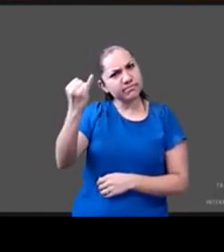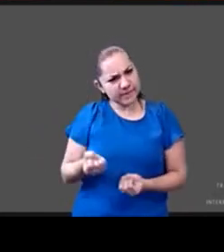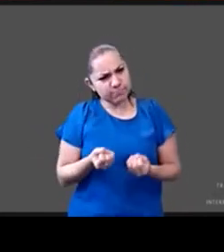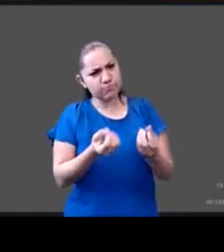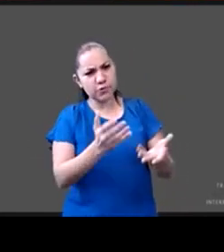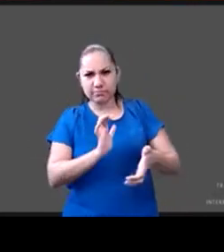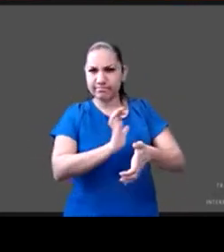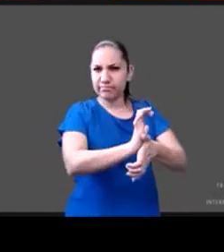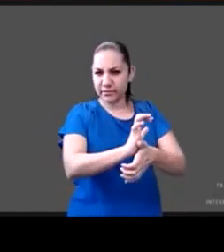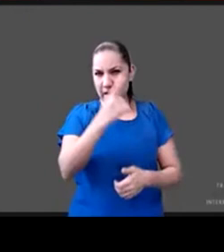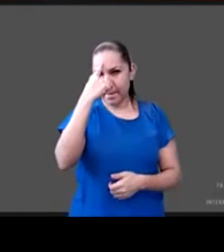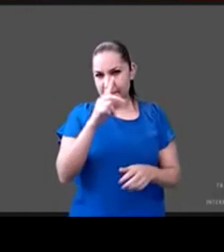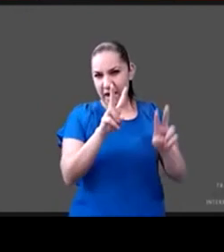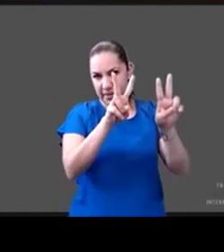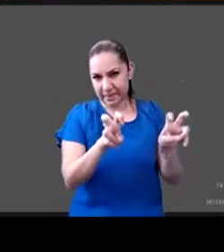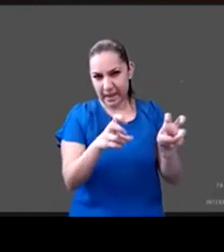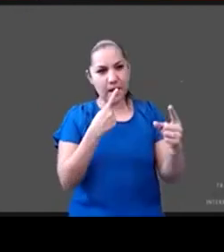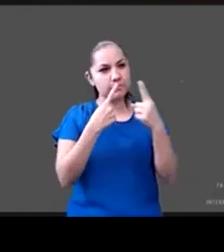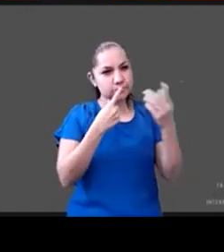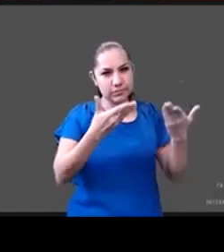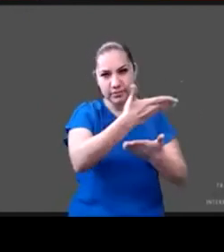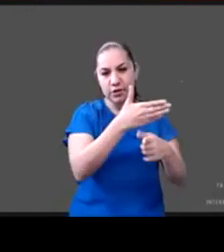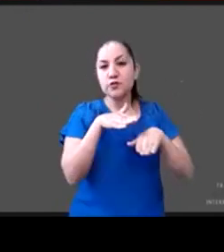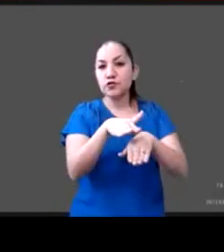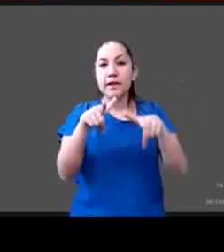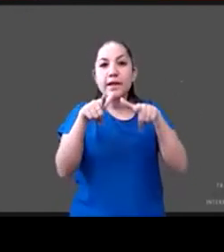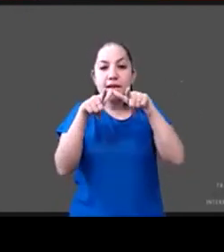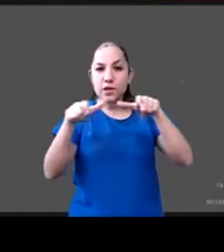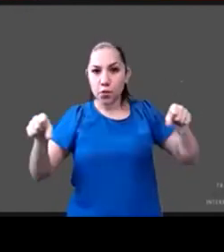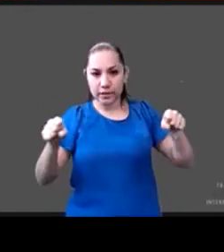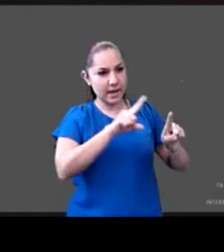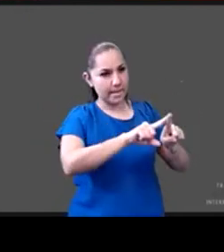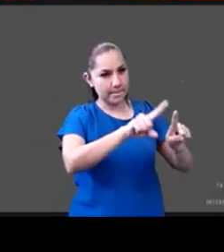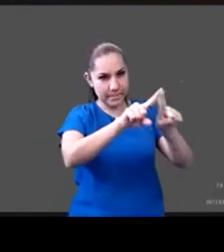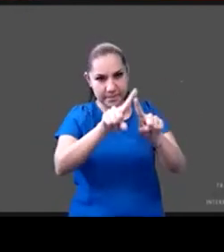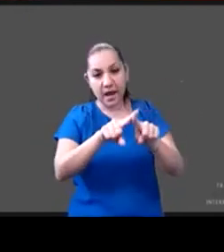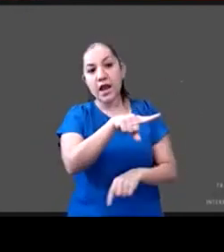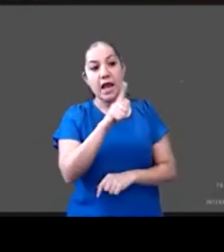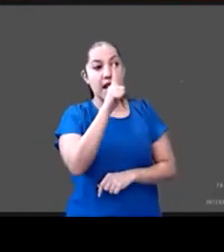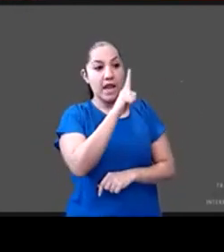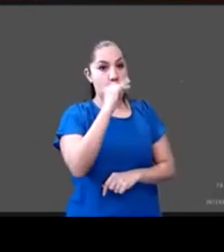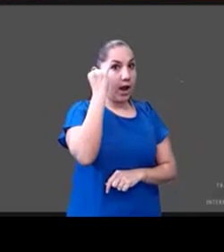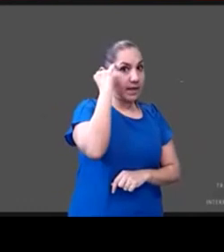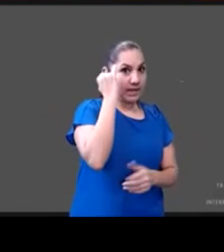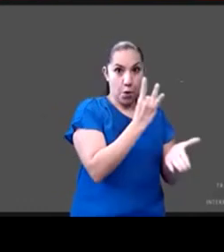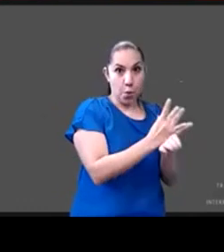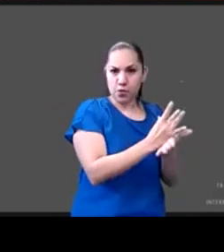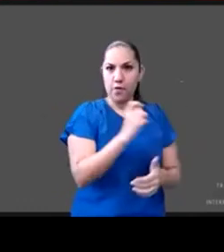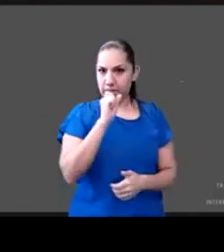sobre pluralidad lingüística, no solo de lenguas indígenas, sino de lengua de señas